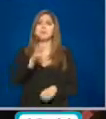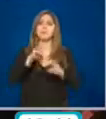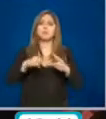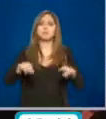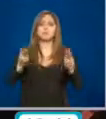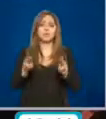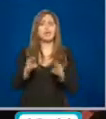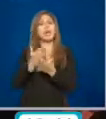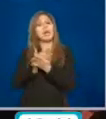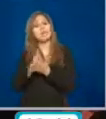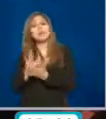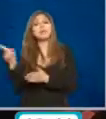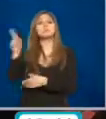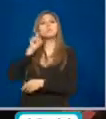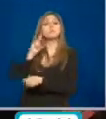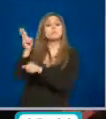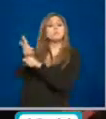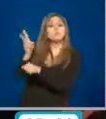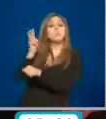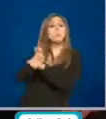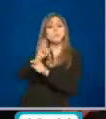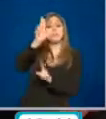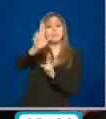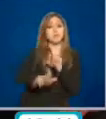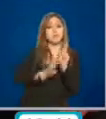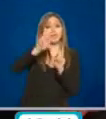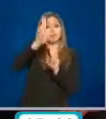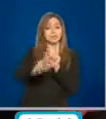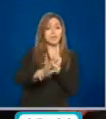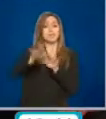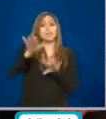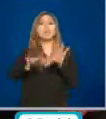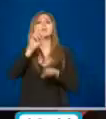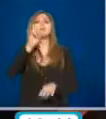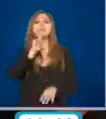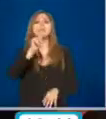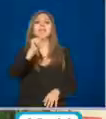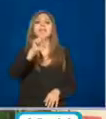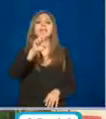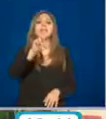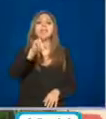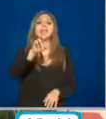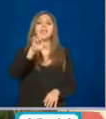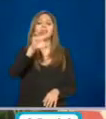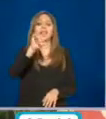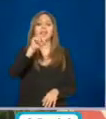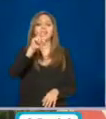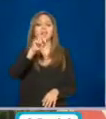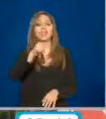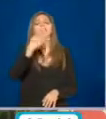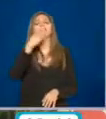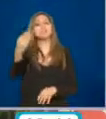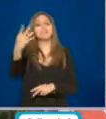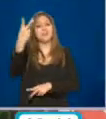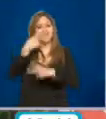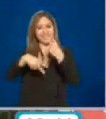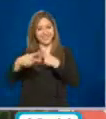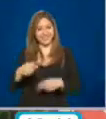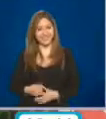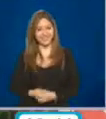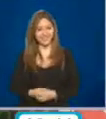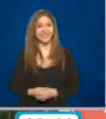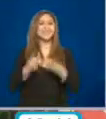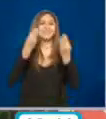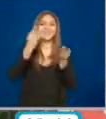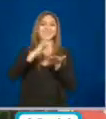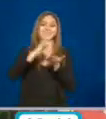una invitada, como cada martes, que nos acompaña de repente, Tere Cárdenas, de la Asociación Mexicana de Diabetes. Muchas gracias, Tere. Muchas gracias por la invitación,